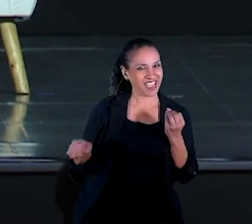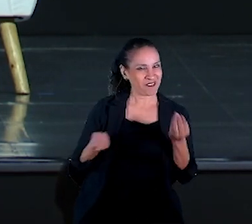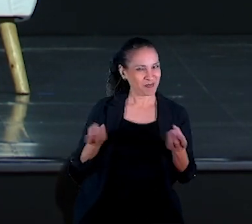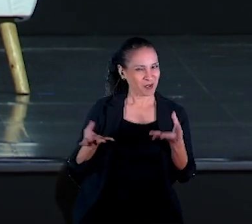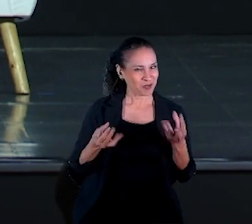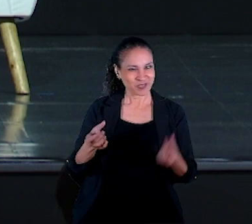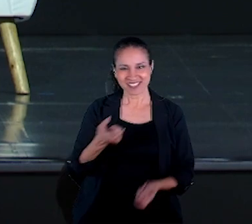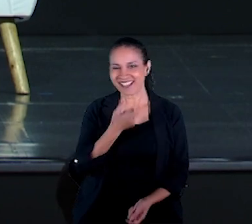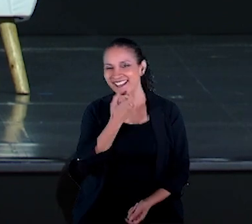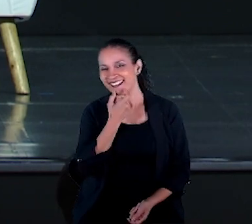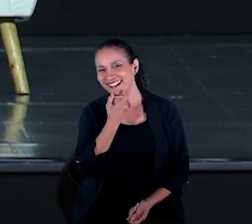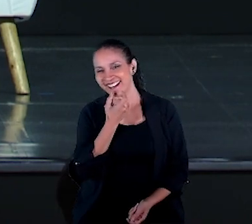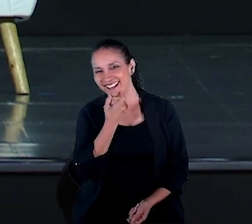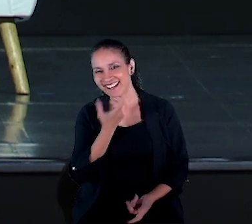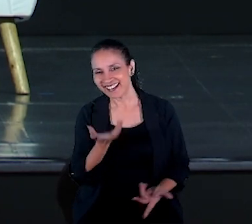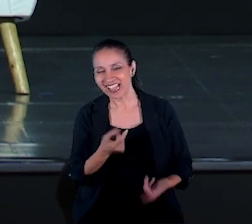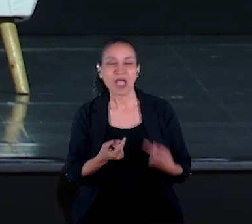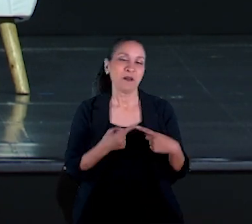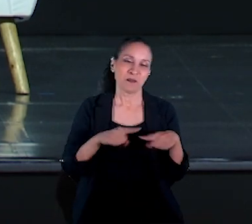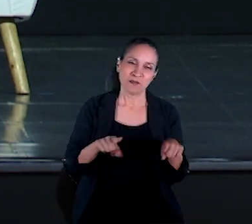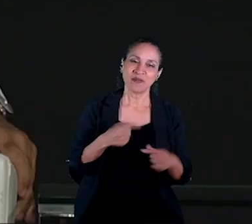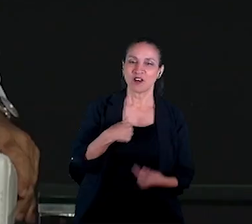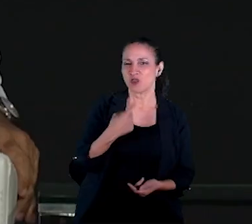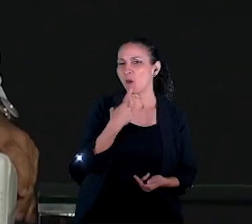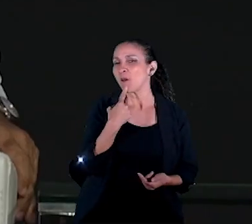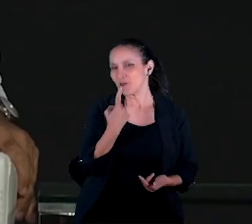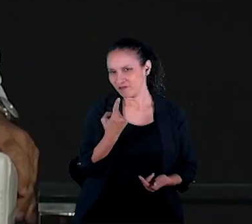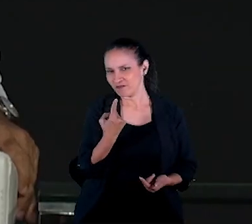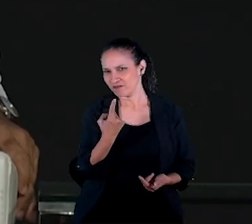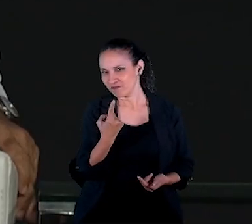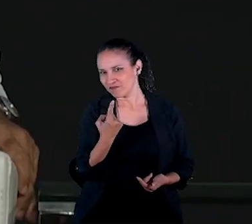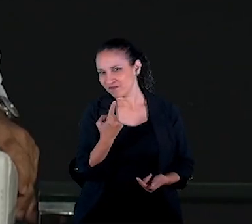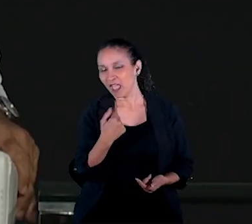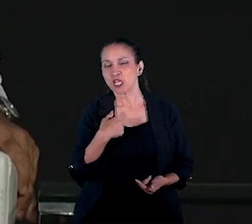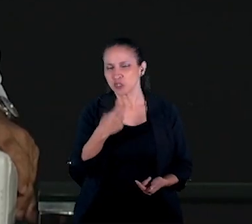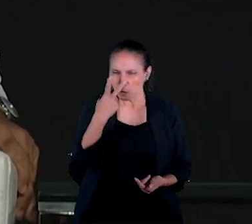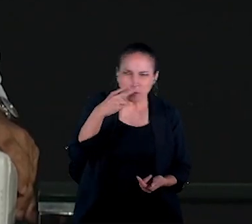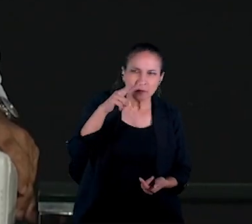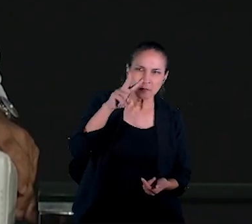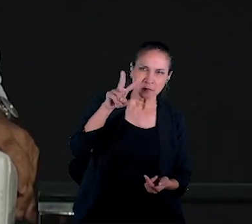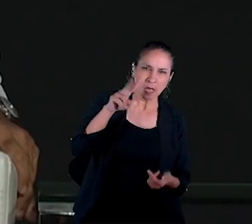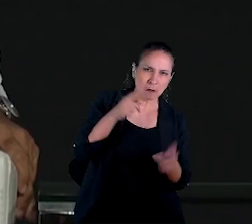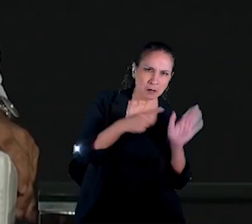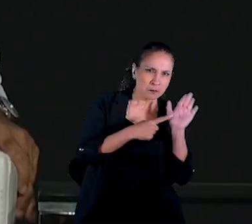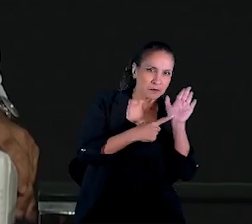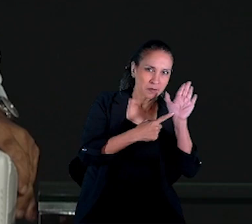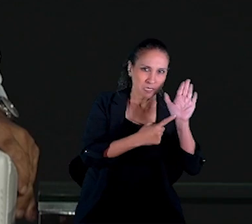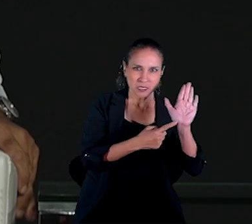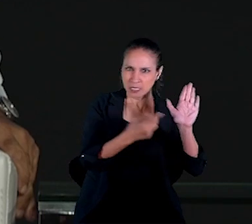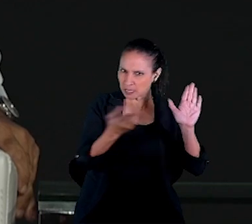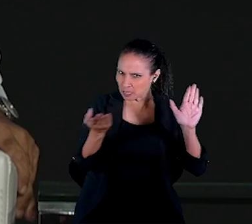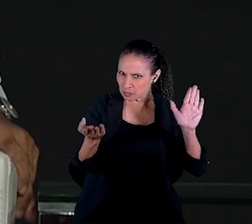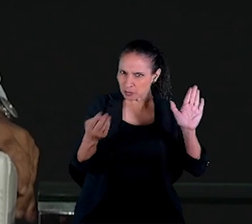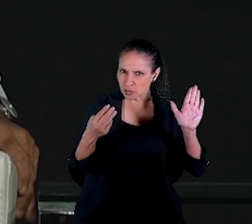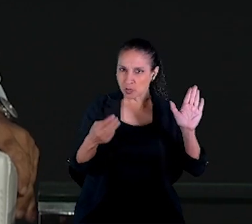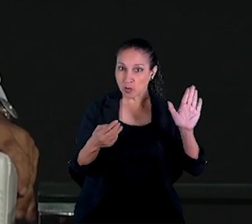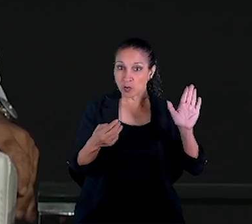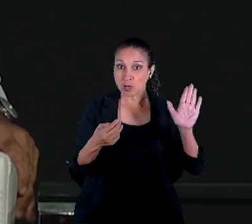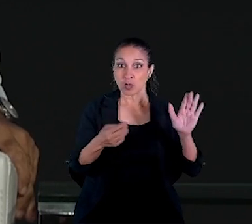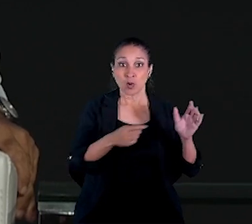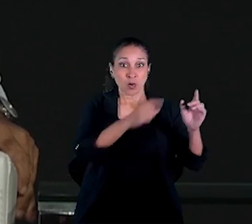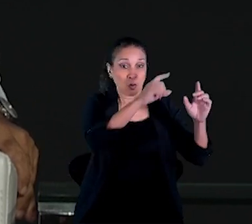pero miraba en su presentación el récord de subasta de